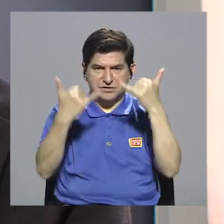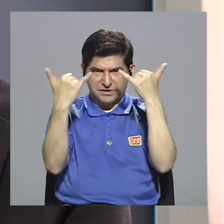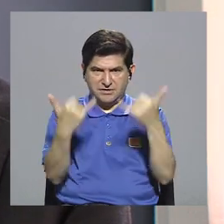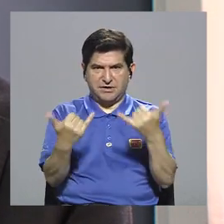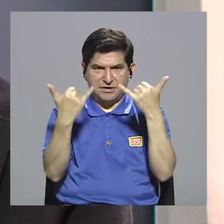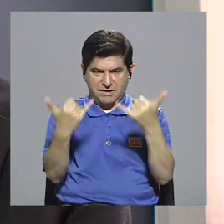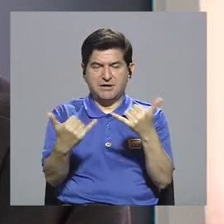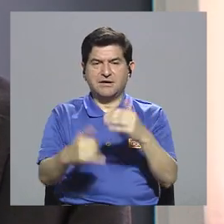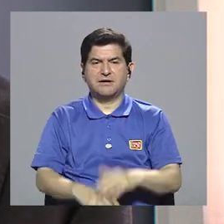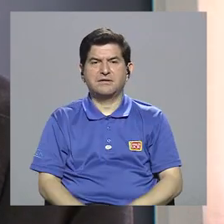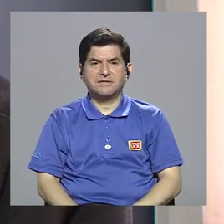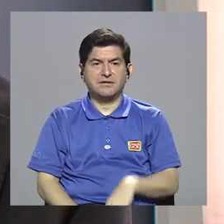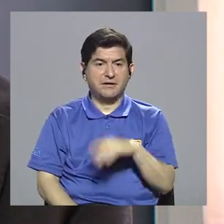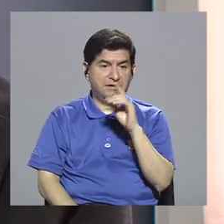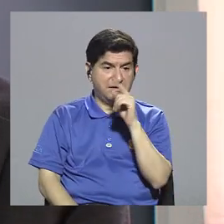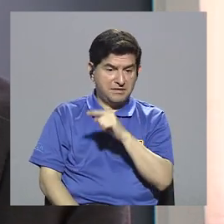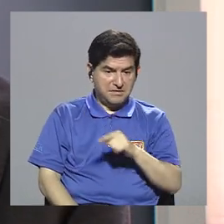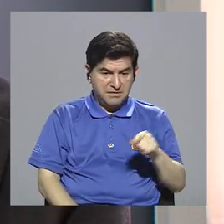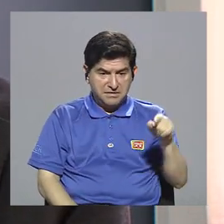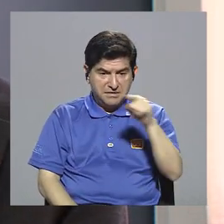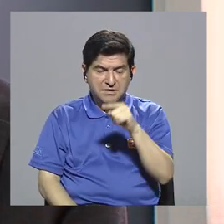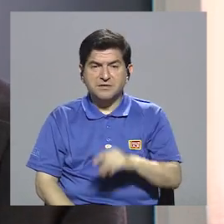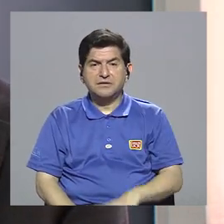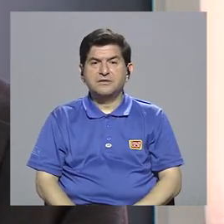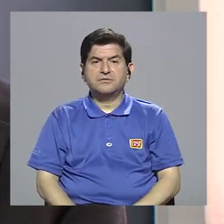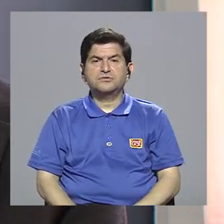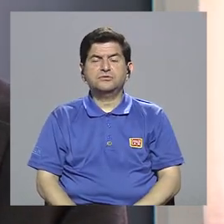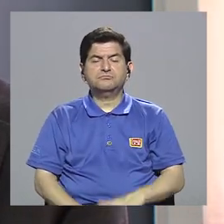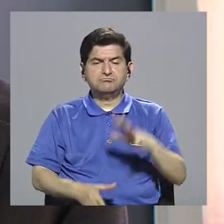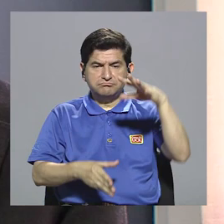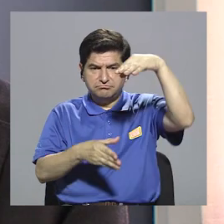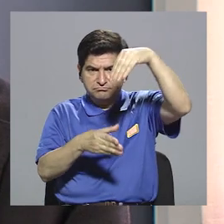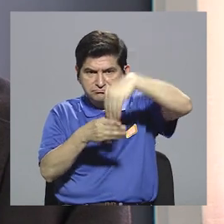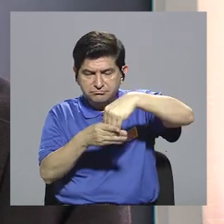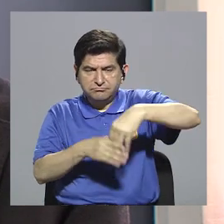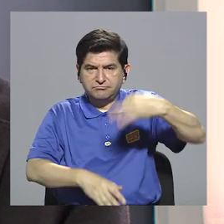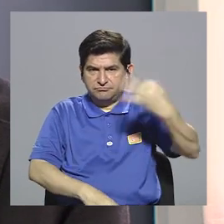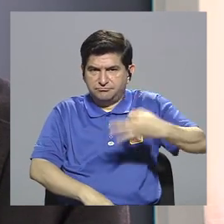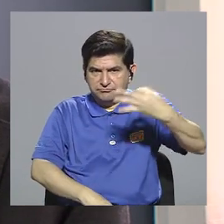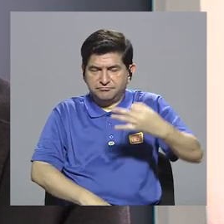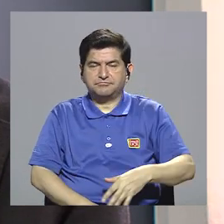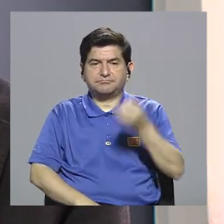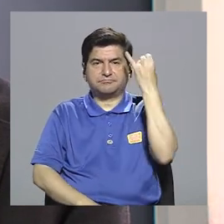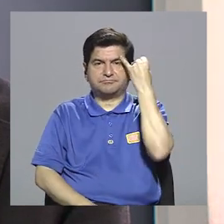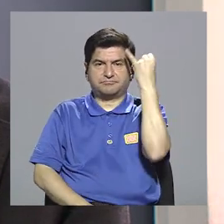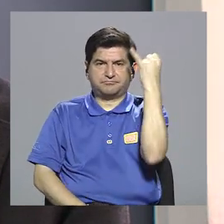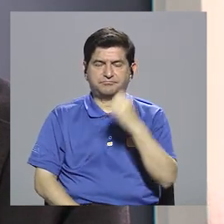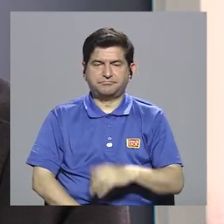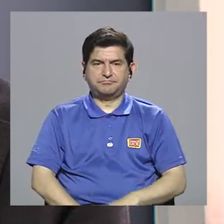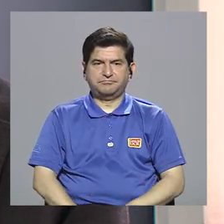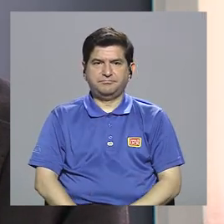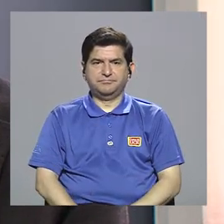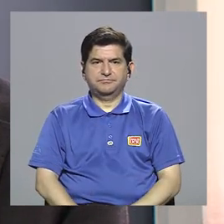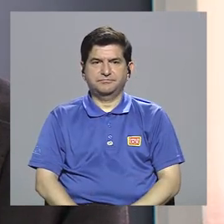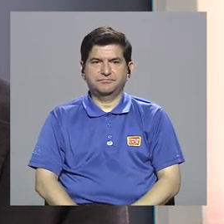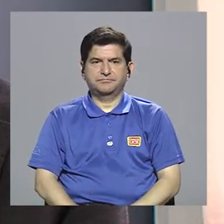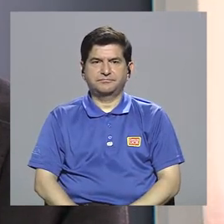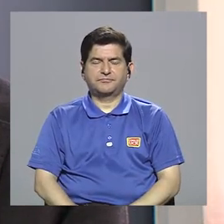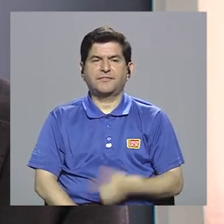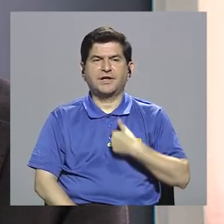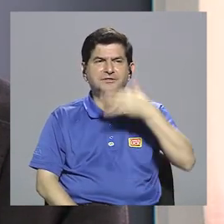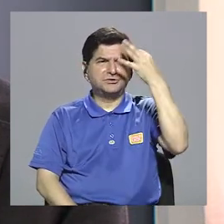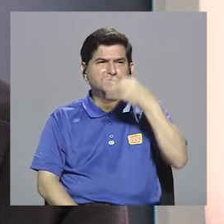se han integrado formalmente a la iniciativa me parece que la primera fue la ciudad